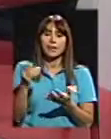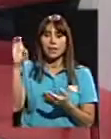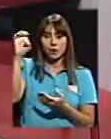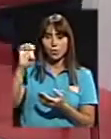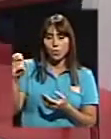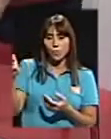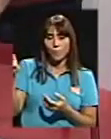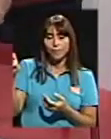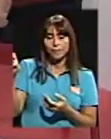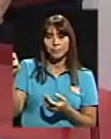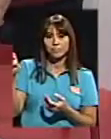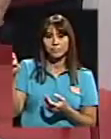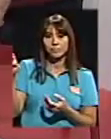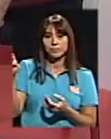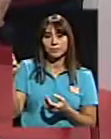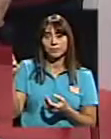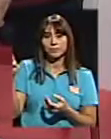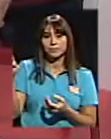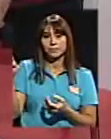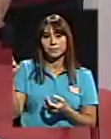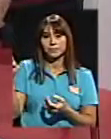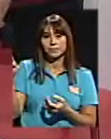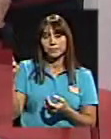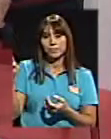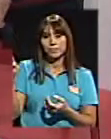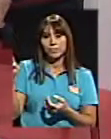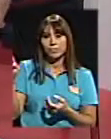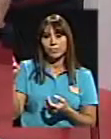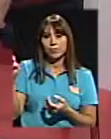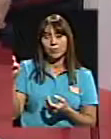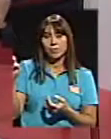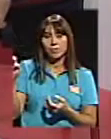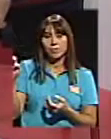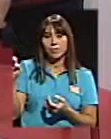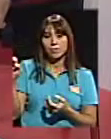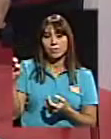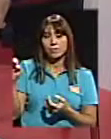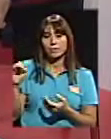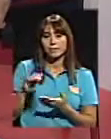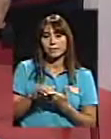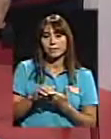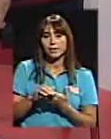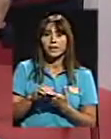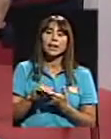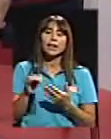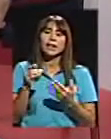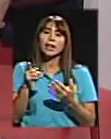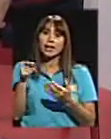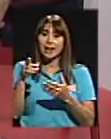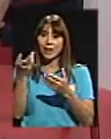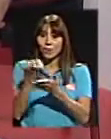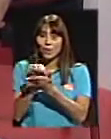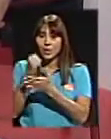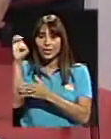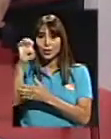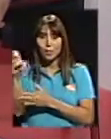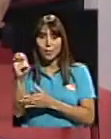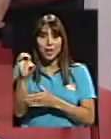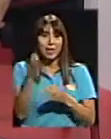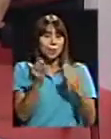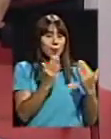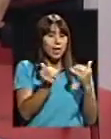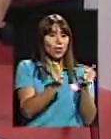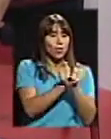Europa que en el caso de Estados Unidos, es la política la que va